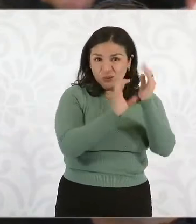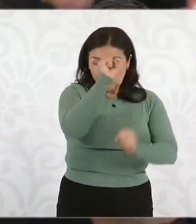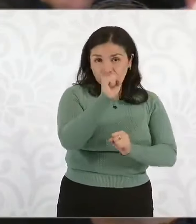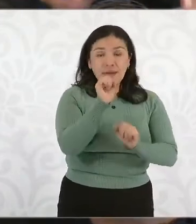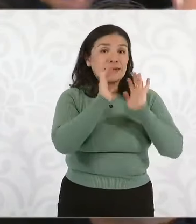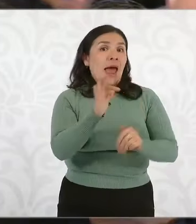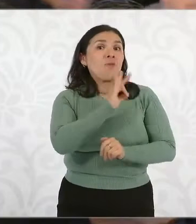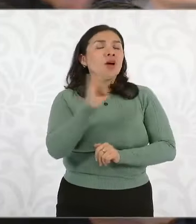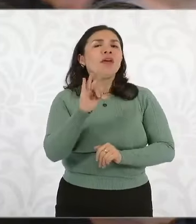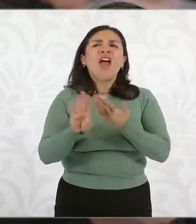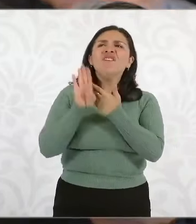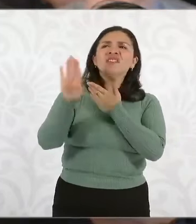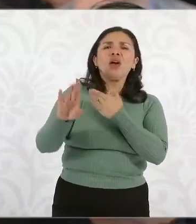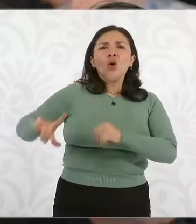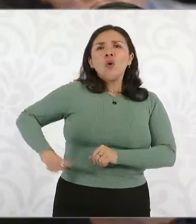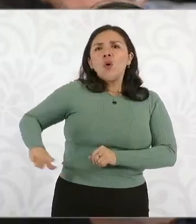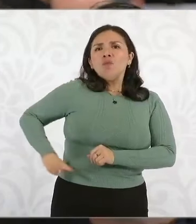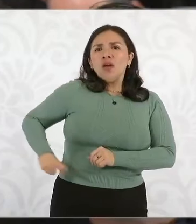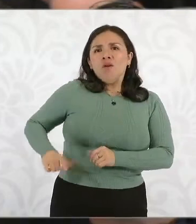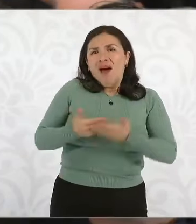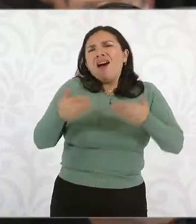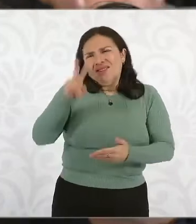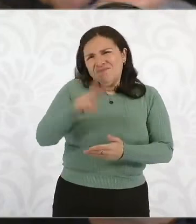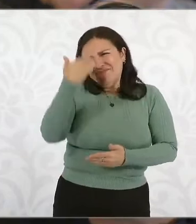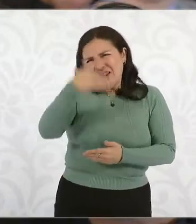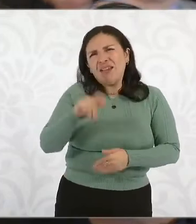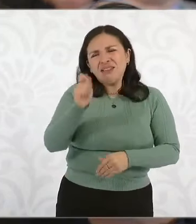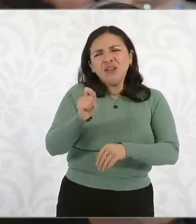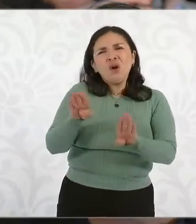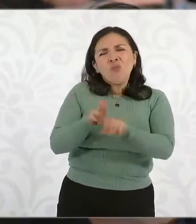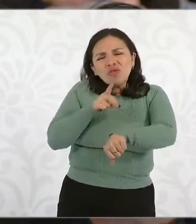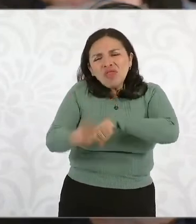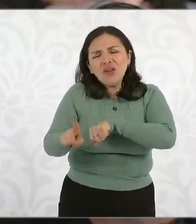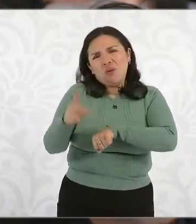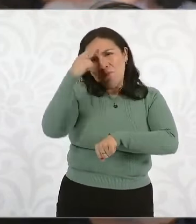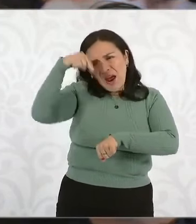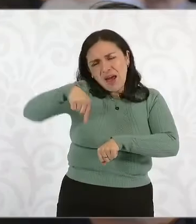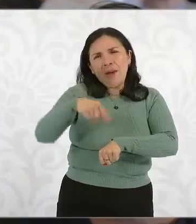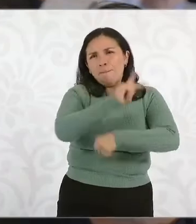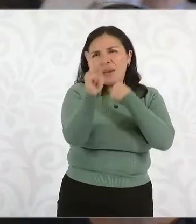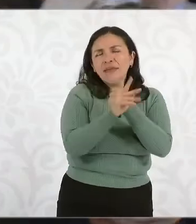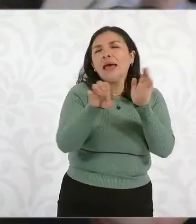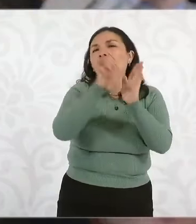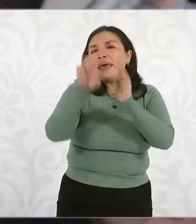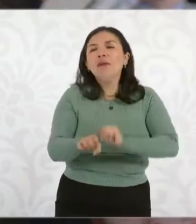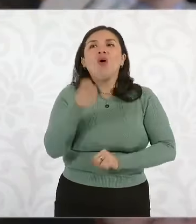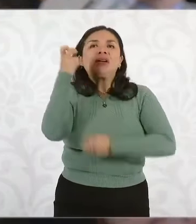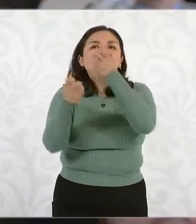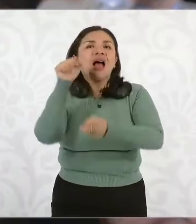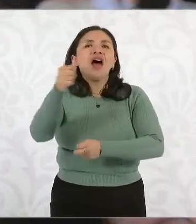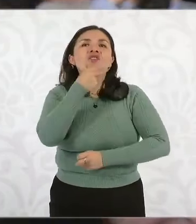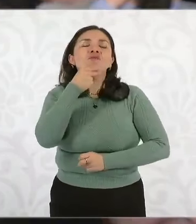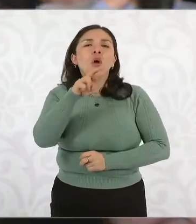evitar gobiernos con problemas que hoy sí han causado daños al país, como los señalamientos a Rubén Rocha en Sinaloa, los casos de Huachicol o los